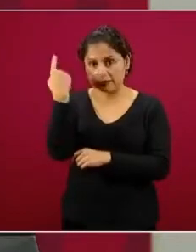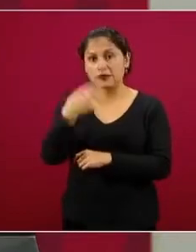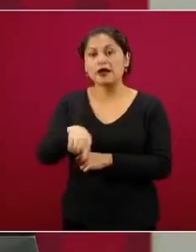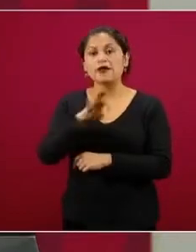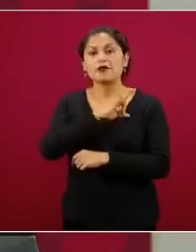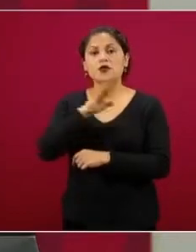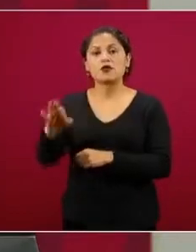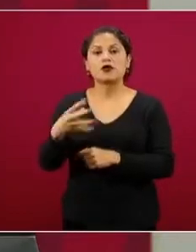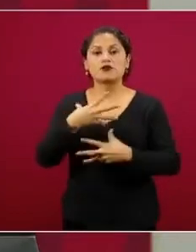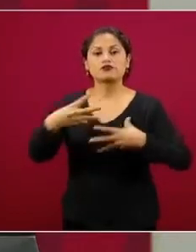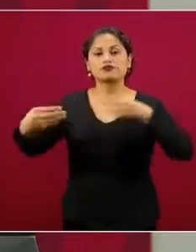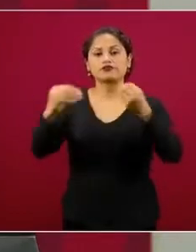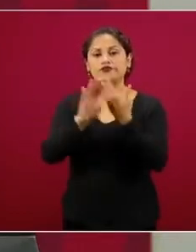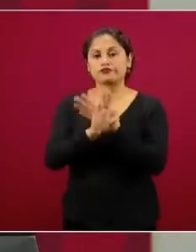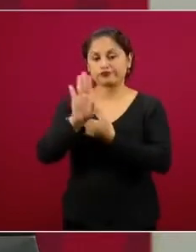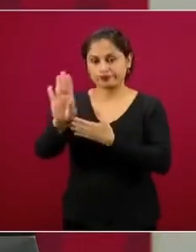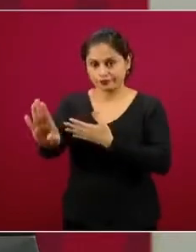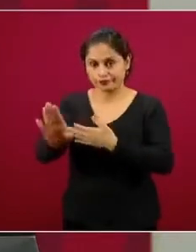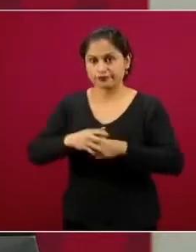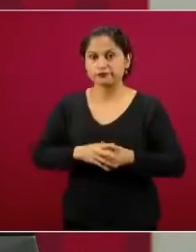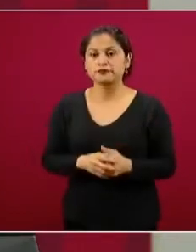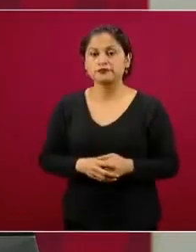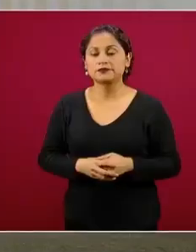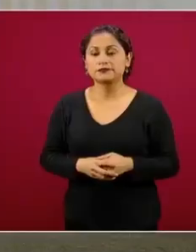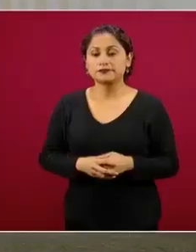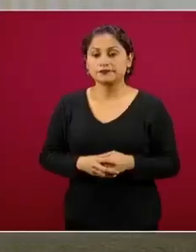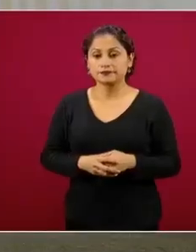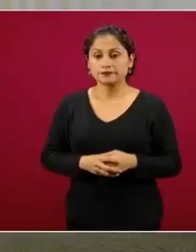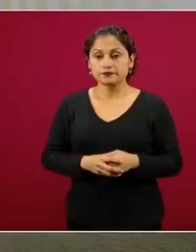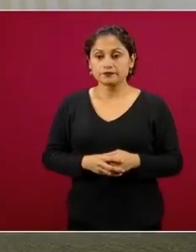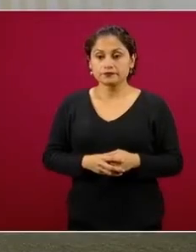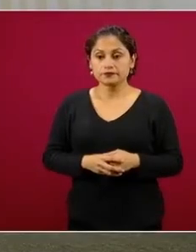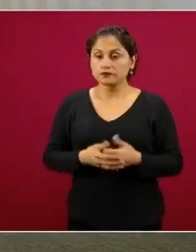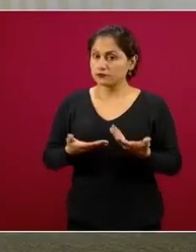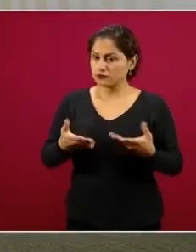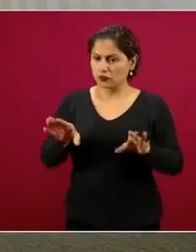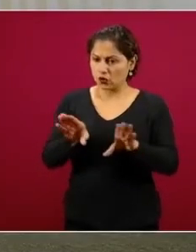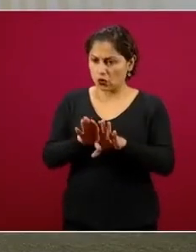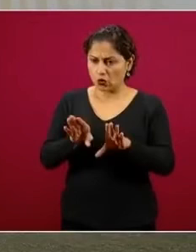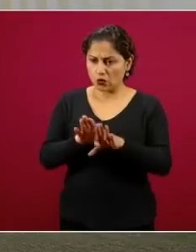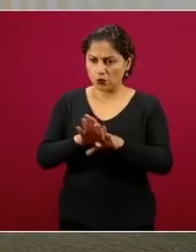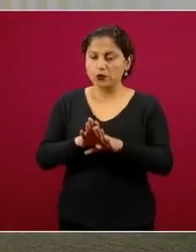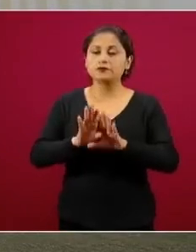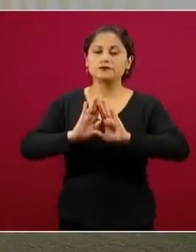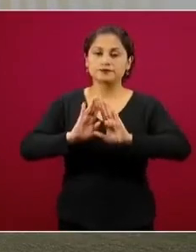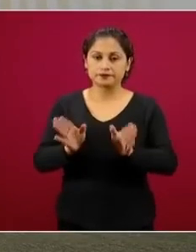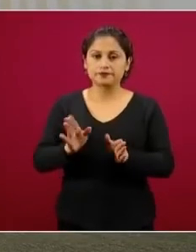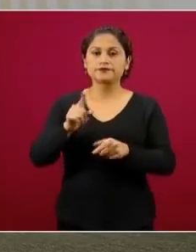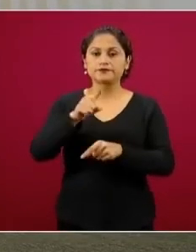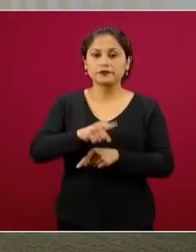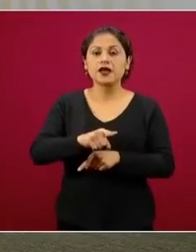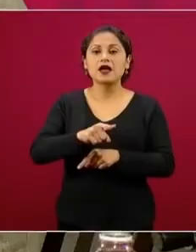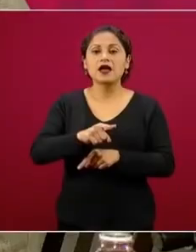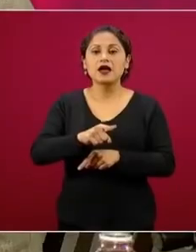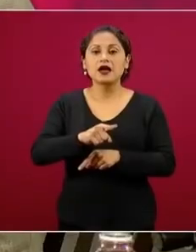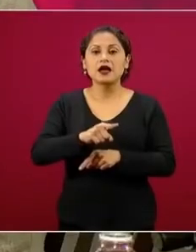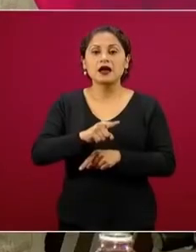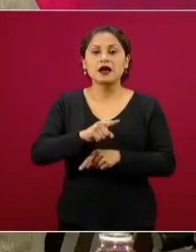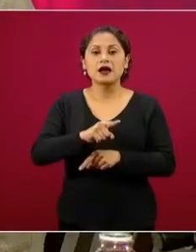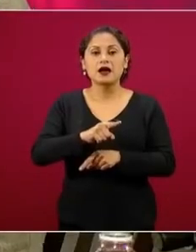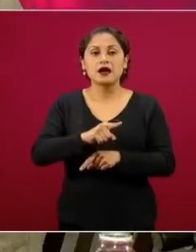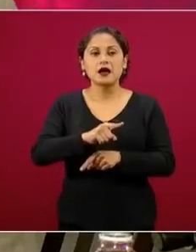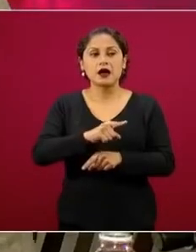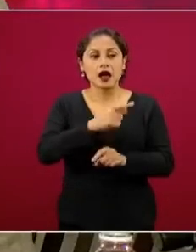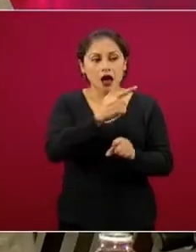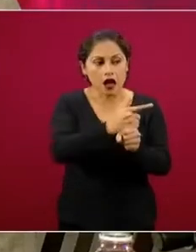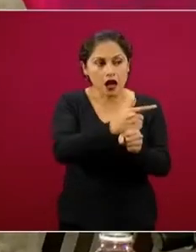contagios. Esto quiere decir que se suspende la vigilancia orientada en personas, en casos